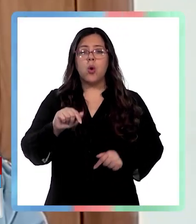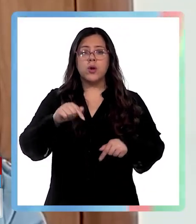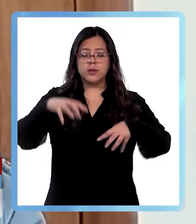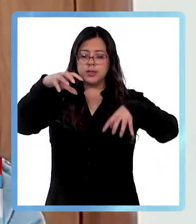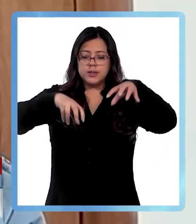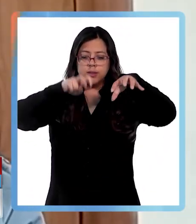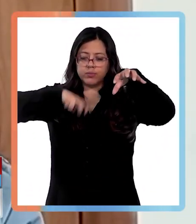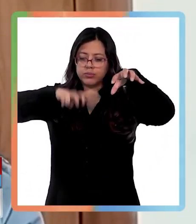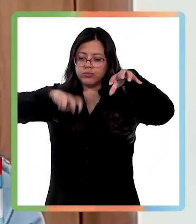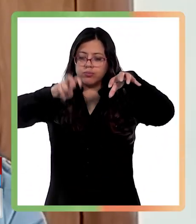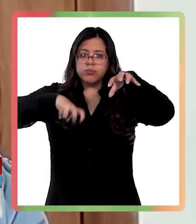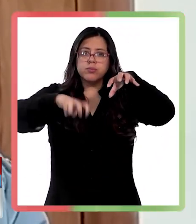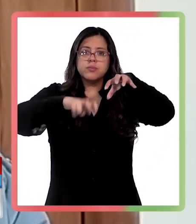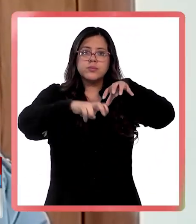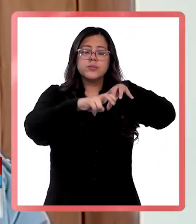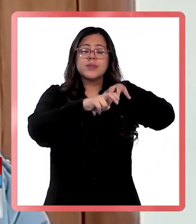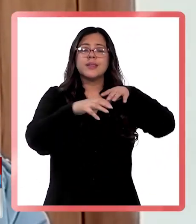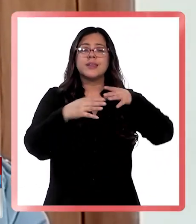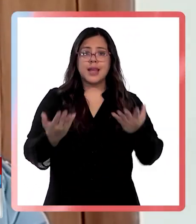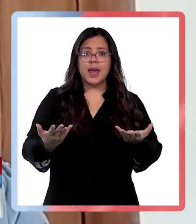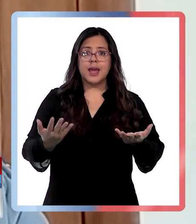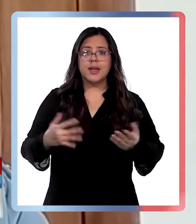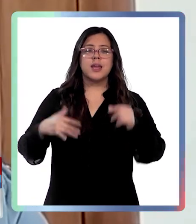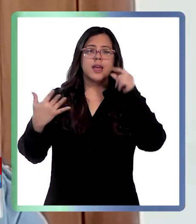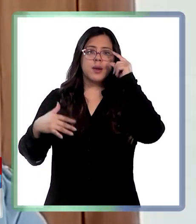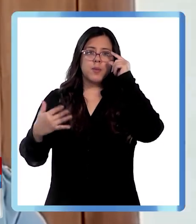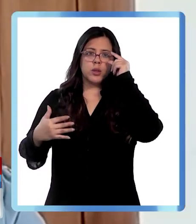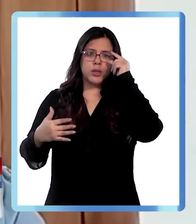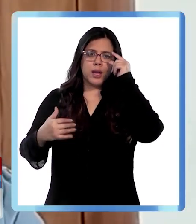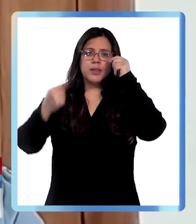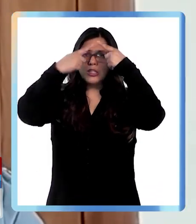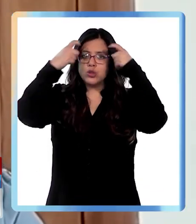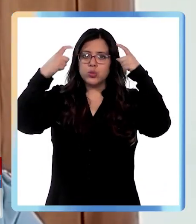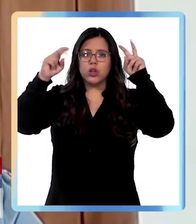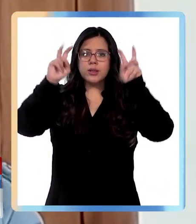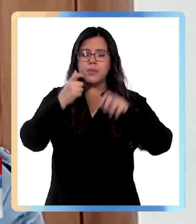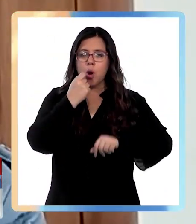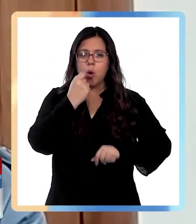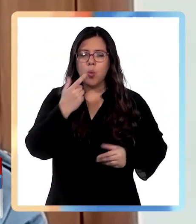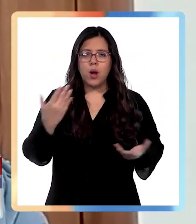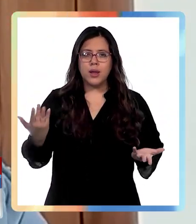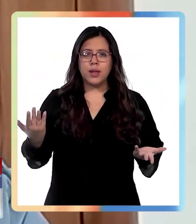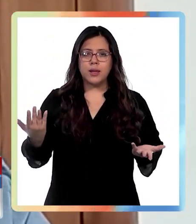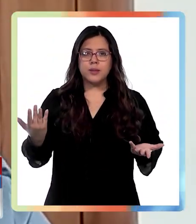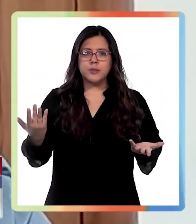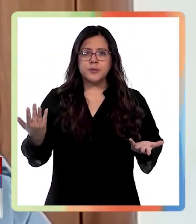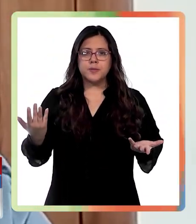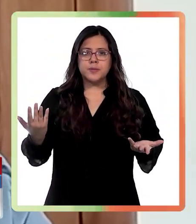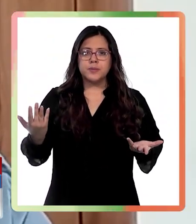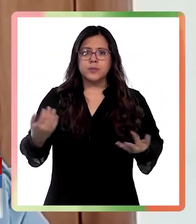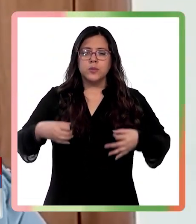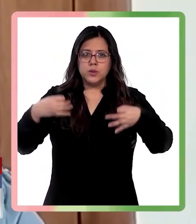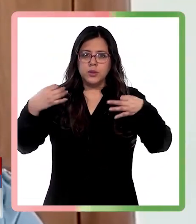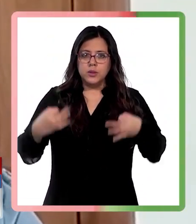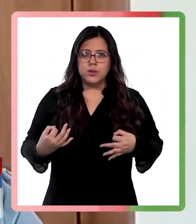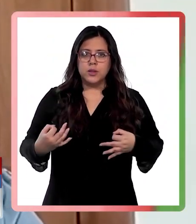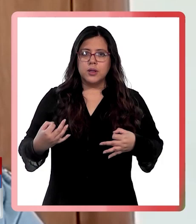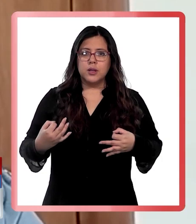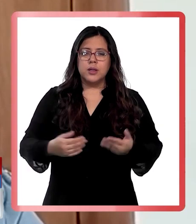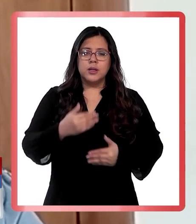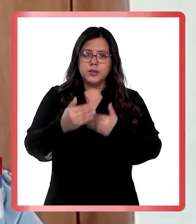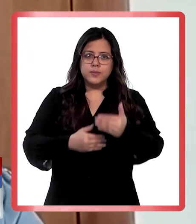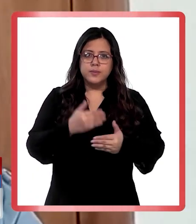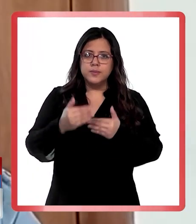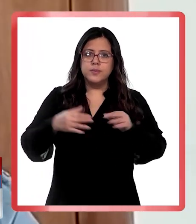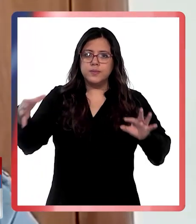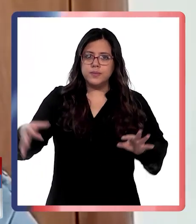del trekking es la cristalización de uno de nuestros más acariciados sueños, que guarda relación con lo que significa